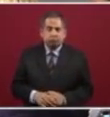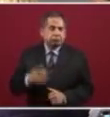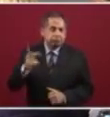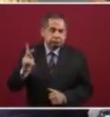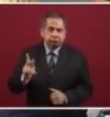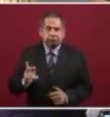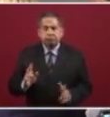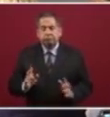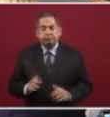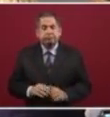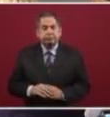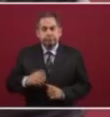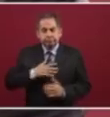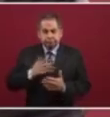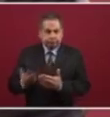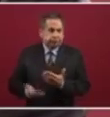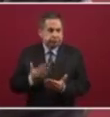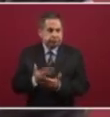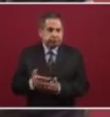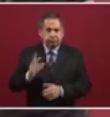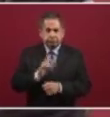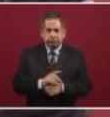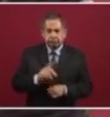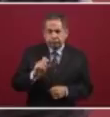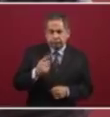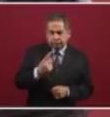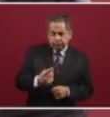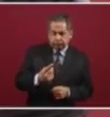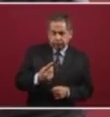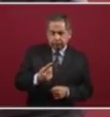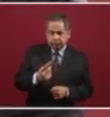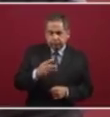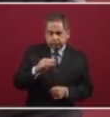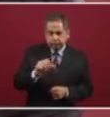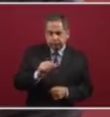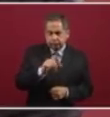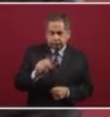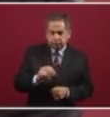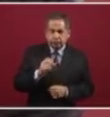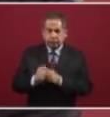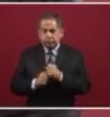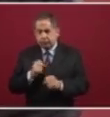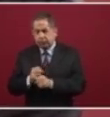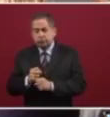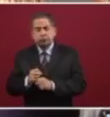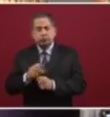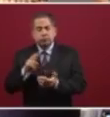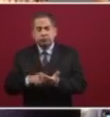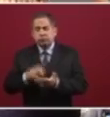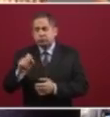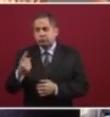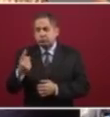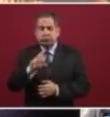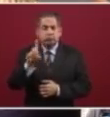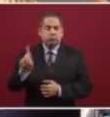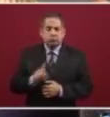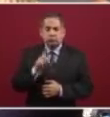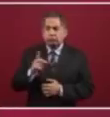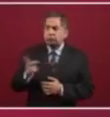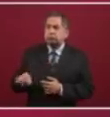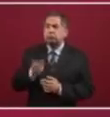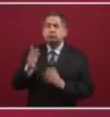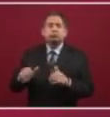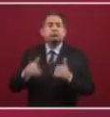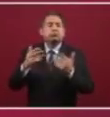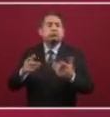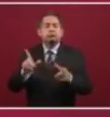pero yo propongo el 21 del 21, 21 de marzo del 21, domingo, consulta, ¿quieres